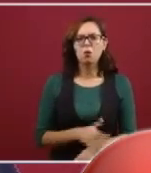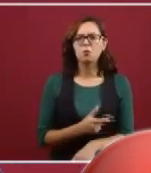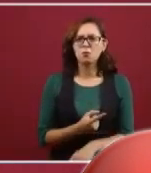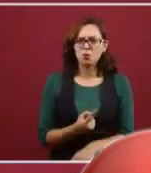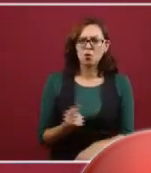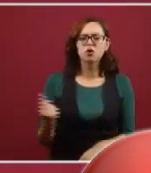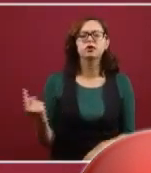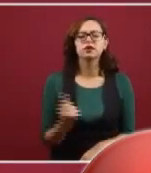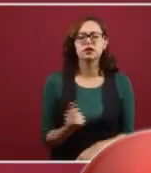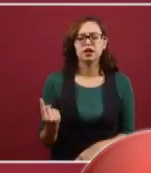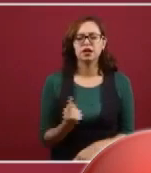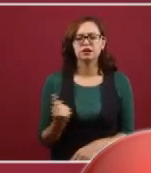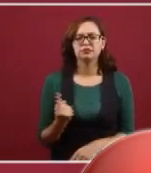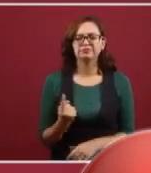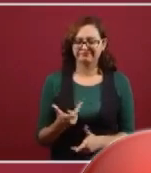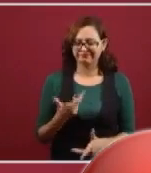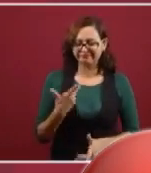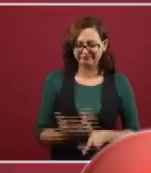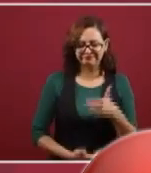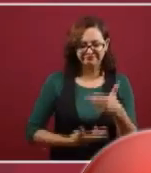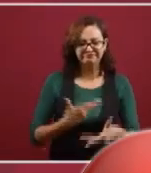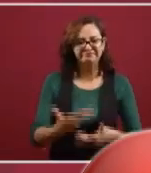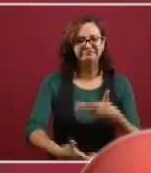porque se ha actuado bien